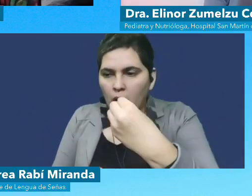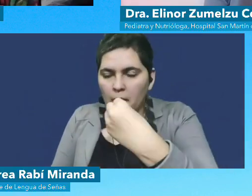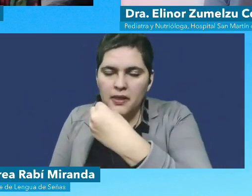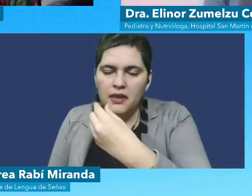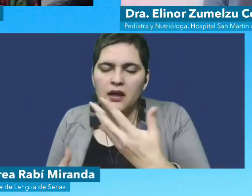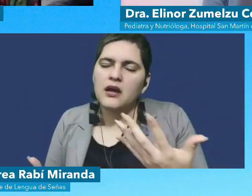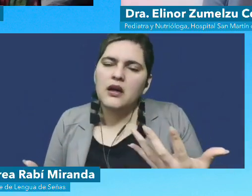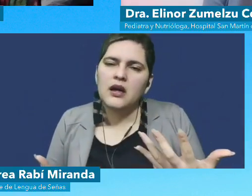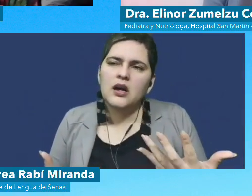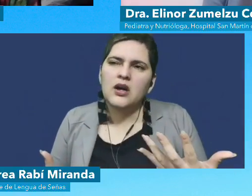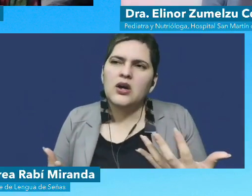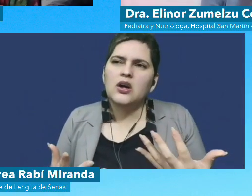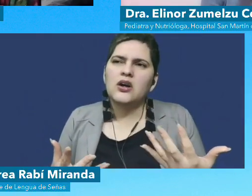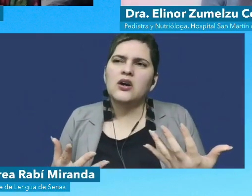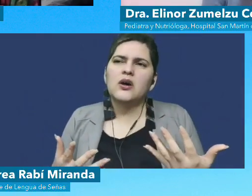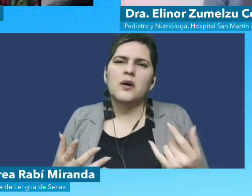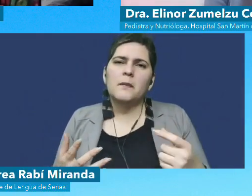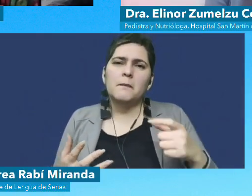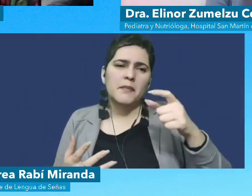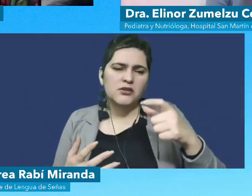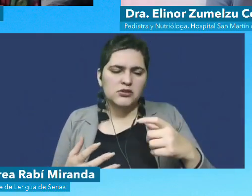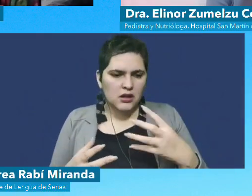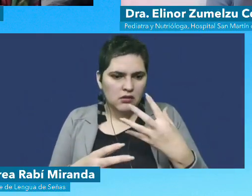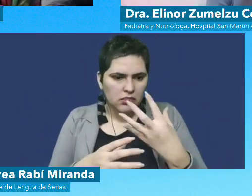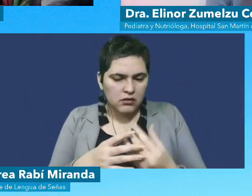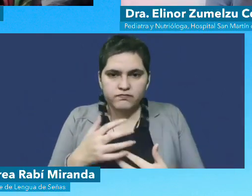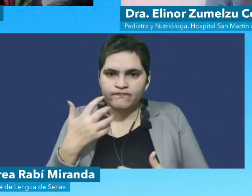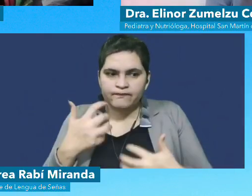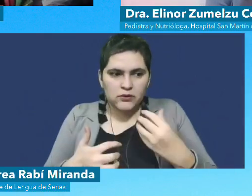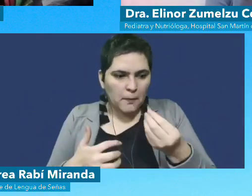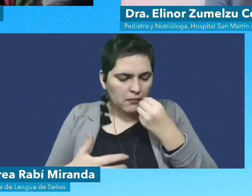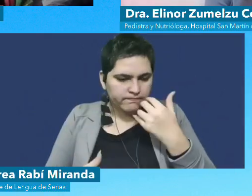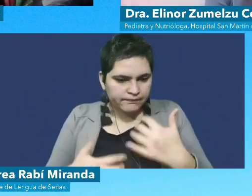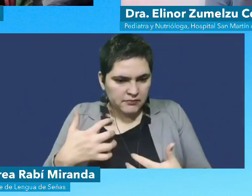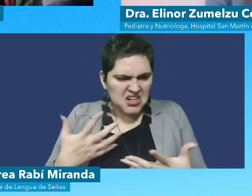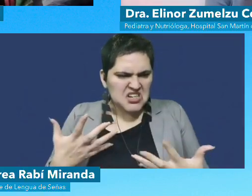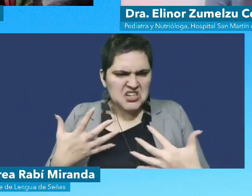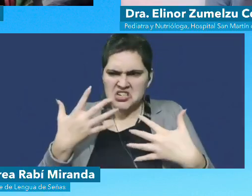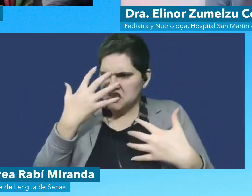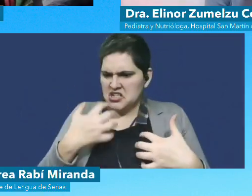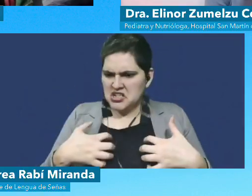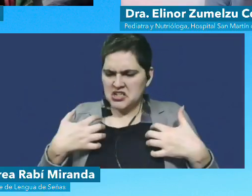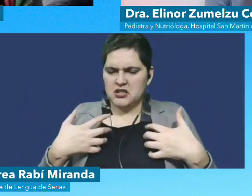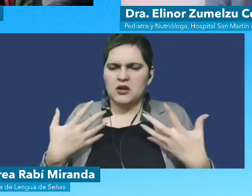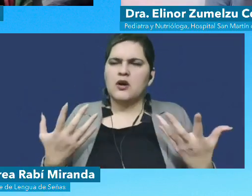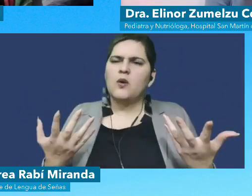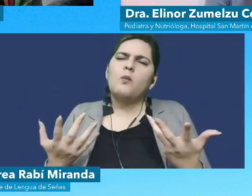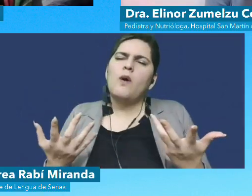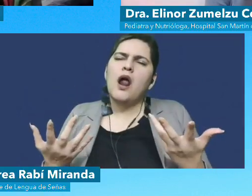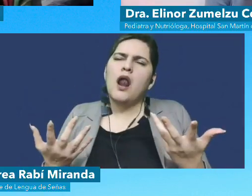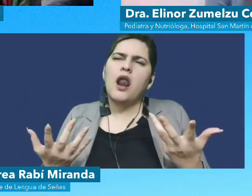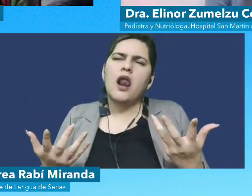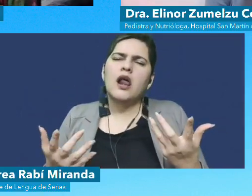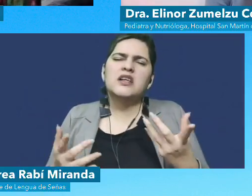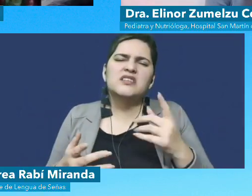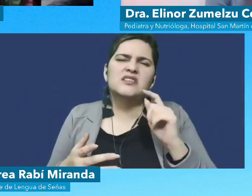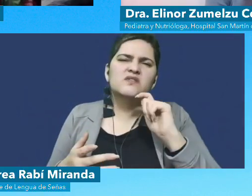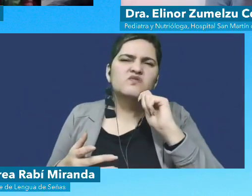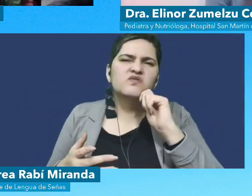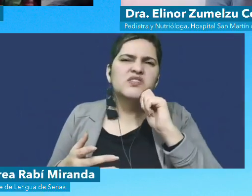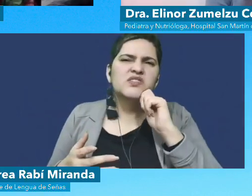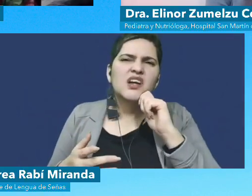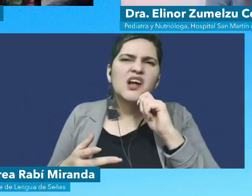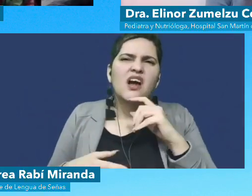¿O que si cuando termina el plato se enoja? Entonces, ansiedad es algo como muy de